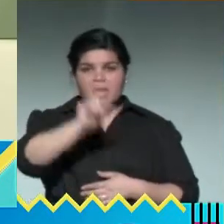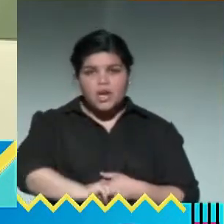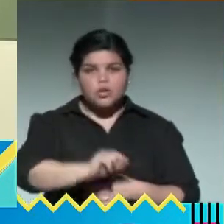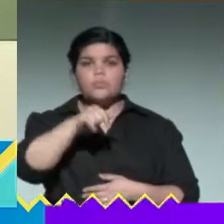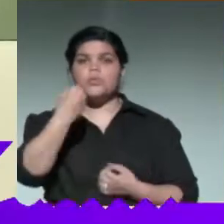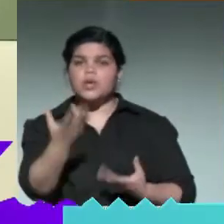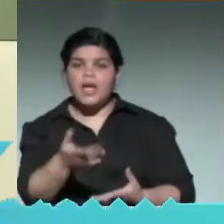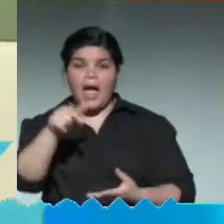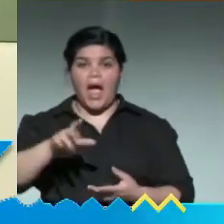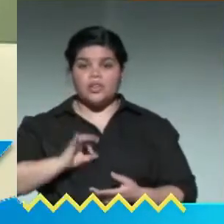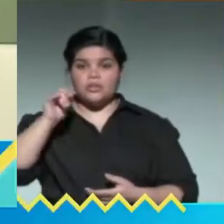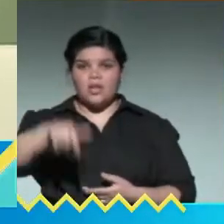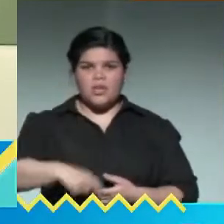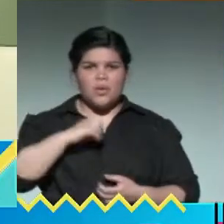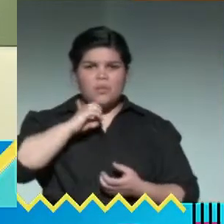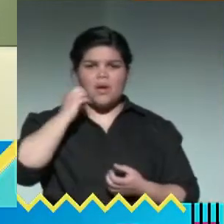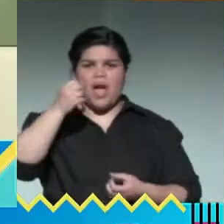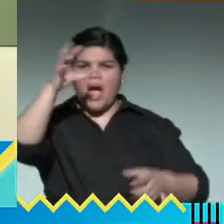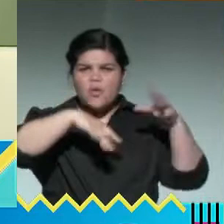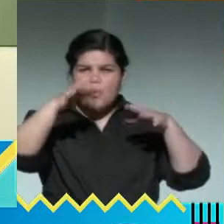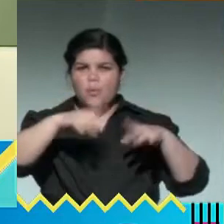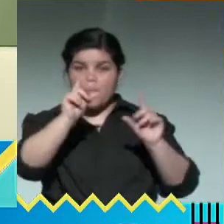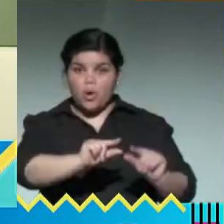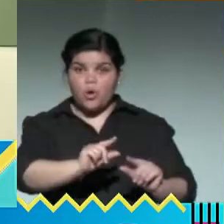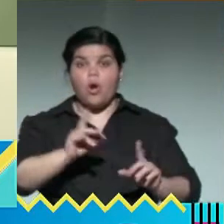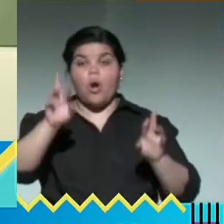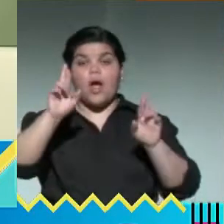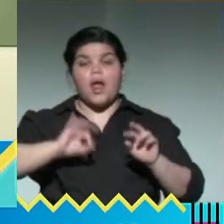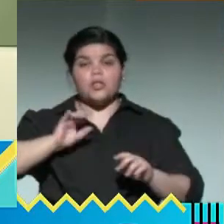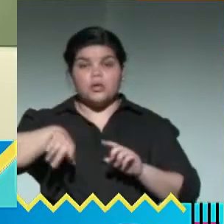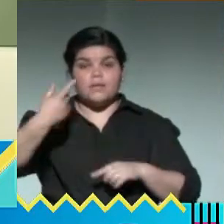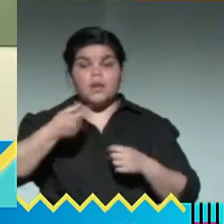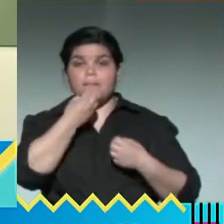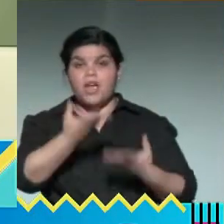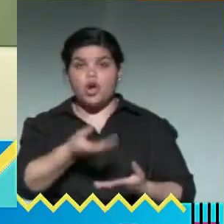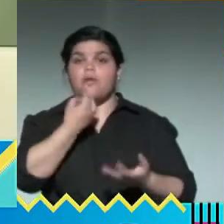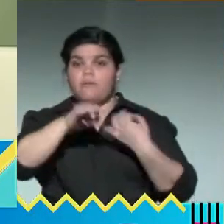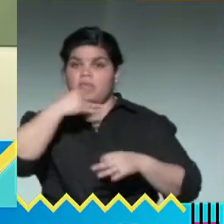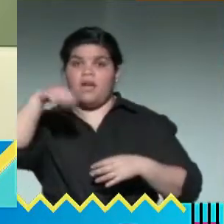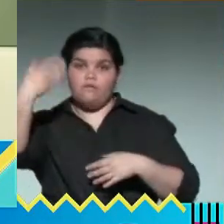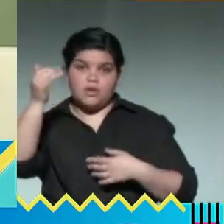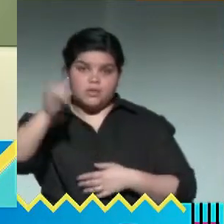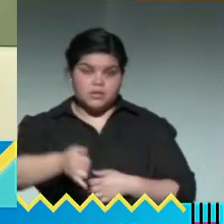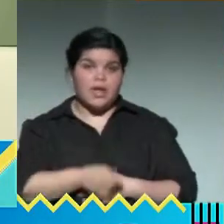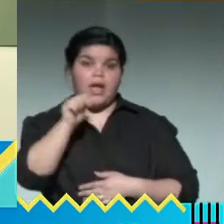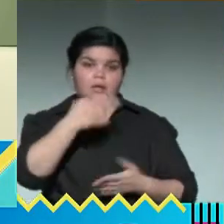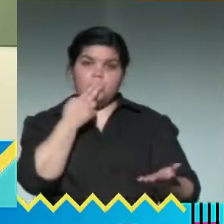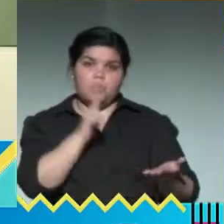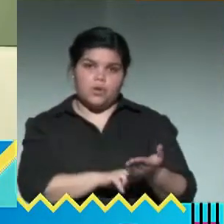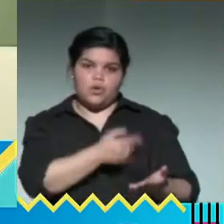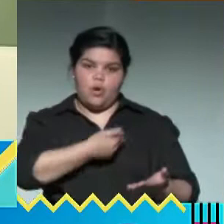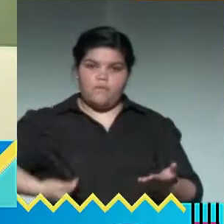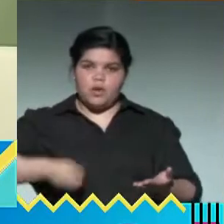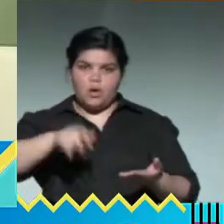justamente sea un año récord y podamos exportar mucho más. Y en función de eso también el gobierno nacional ha puesto un impuesto a los que se van a beneficiar